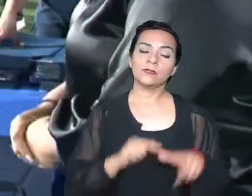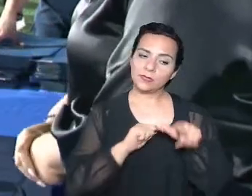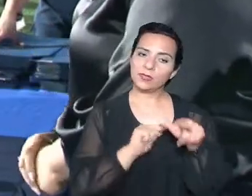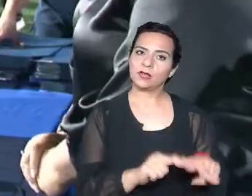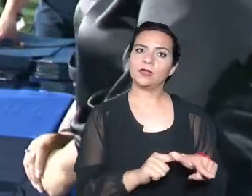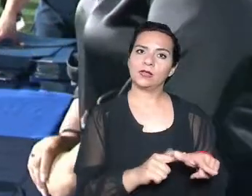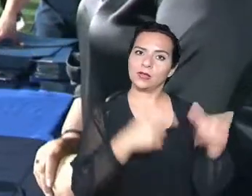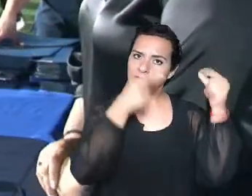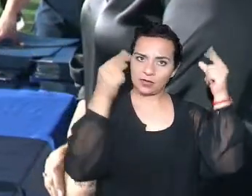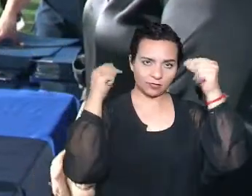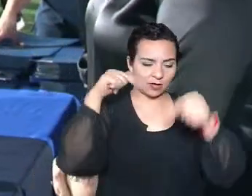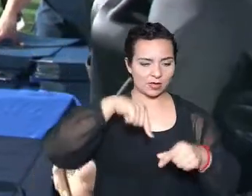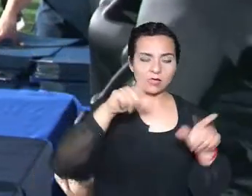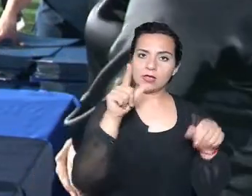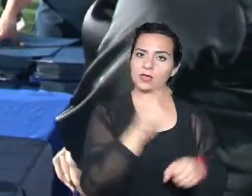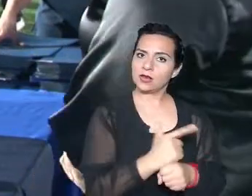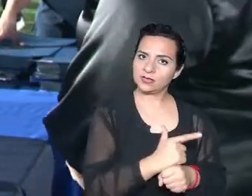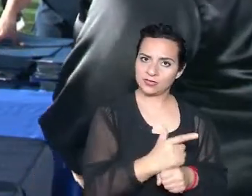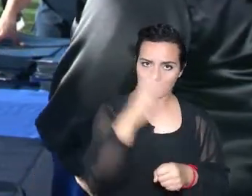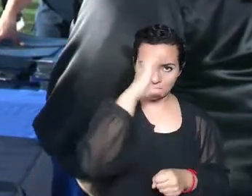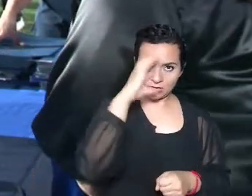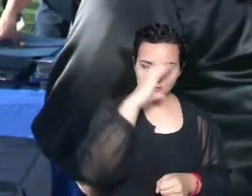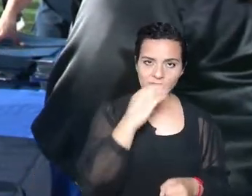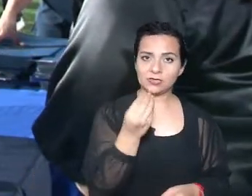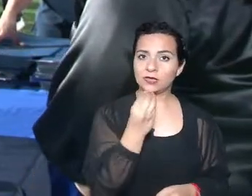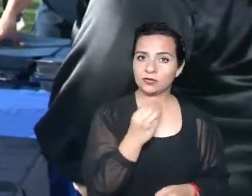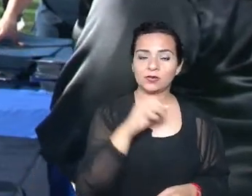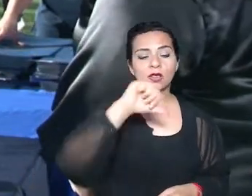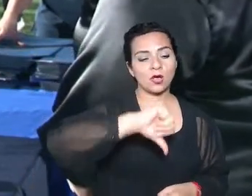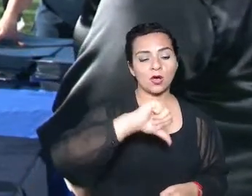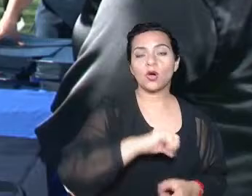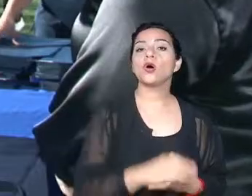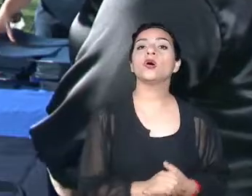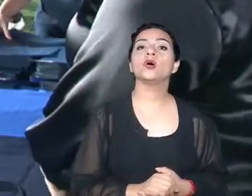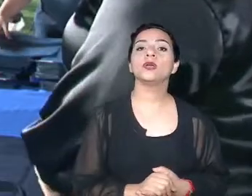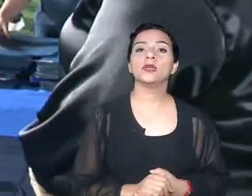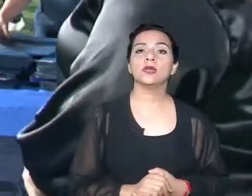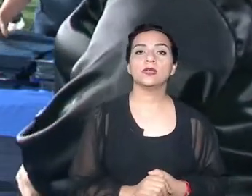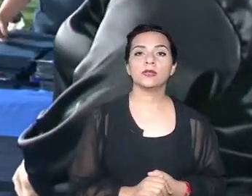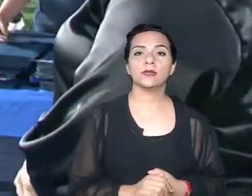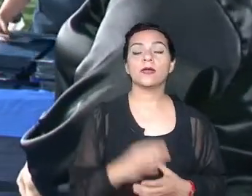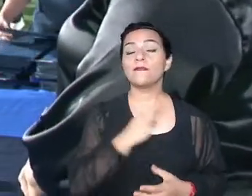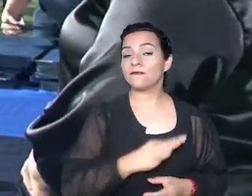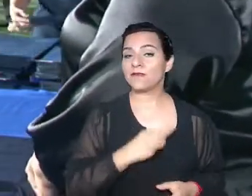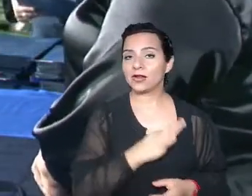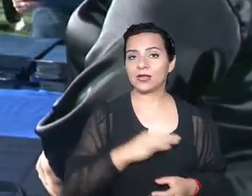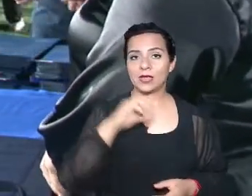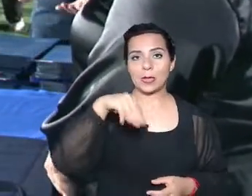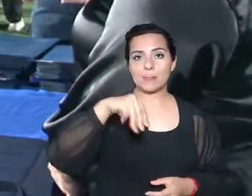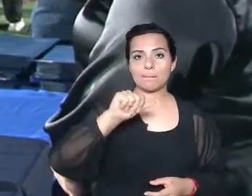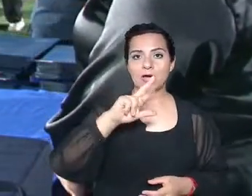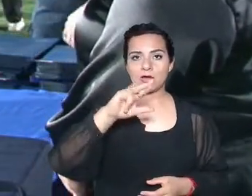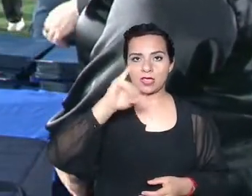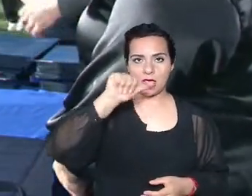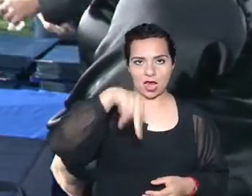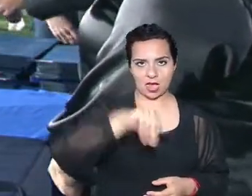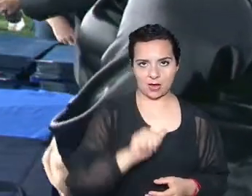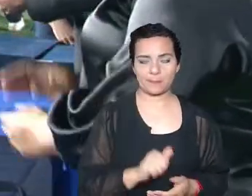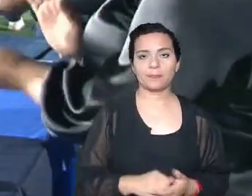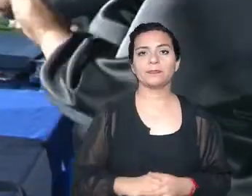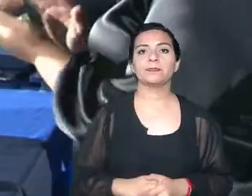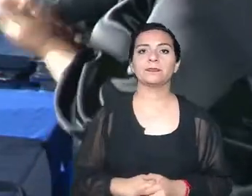Continuamos con egresados de esta licenciatura en Ciencias Nutricionales y toca el turno de felicitar a Mariana Orieta Castro Barreto.